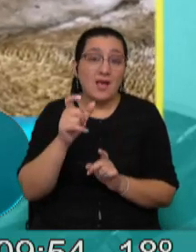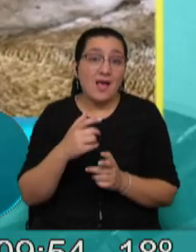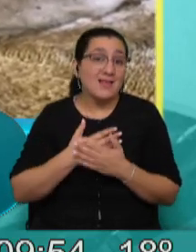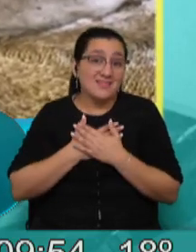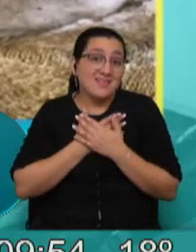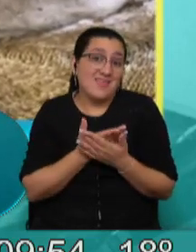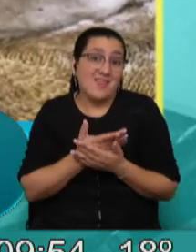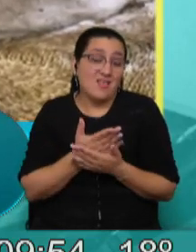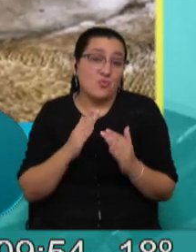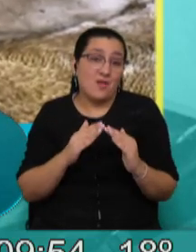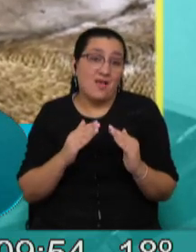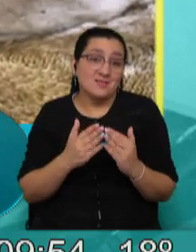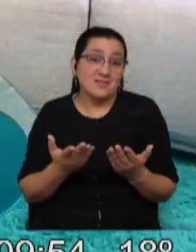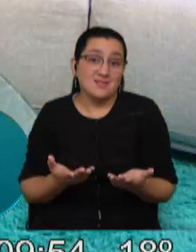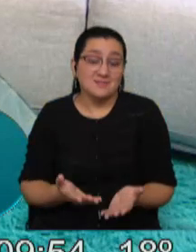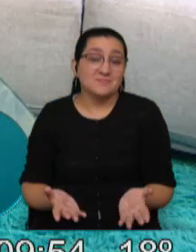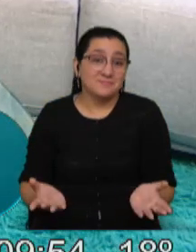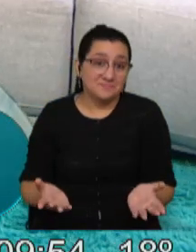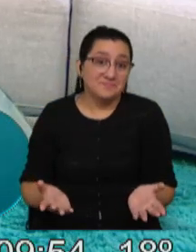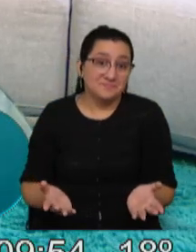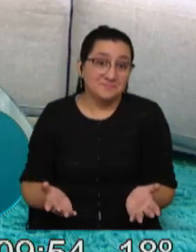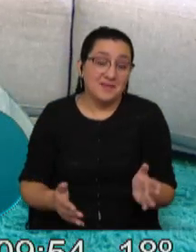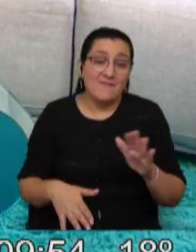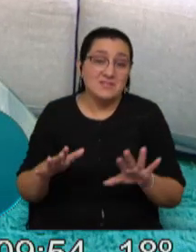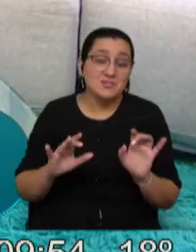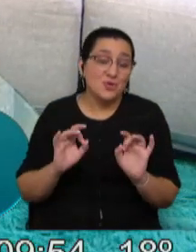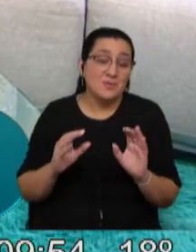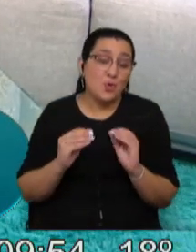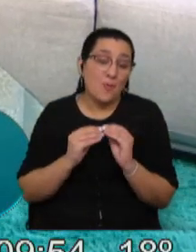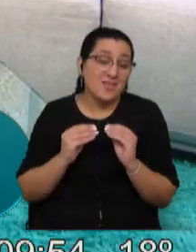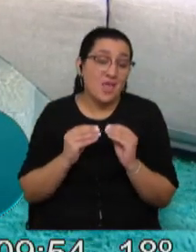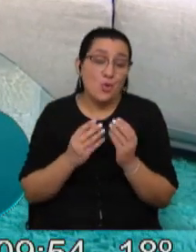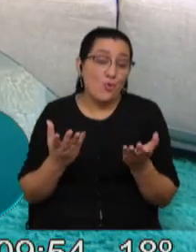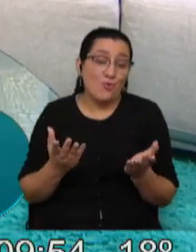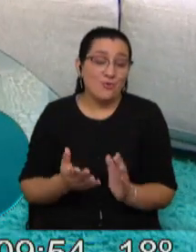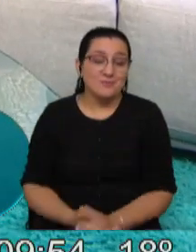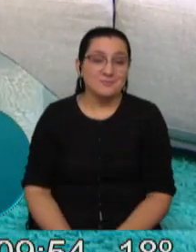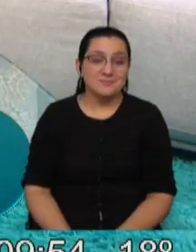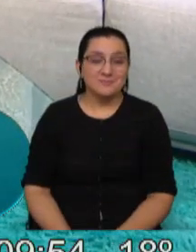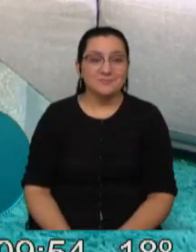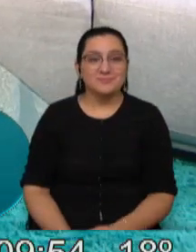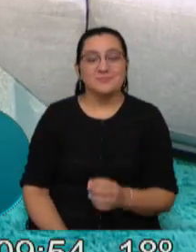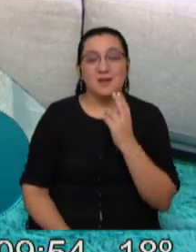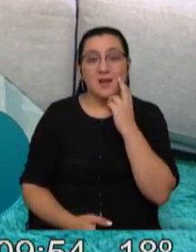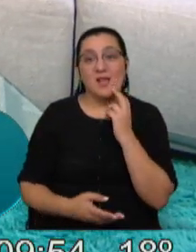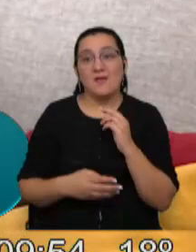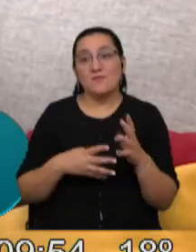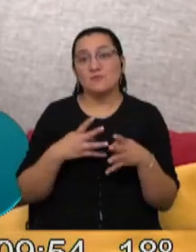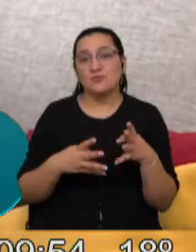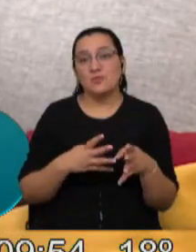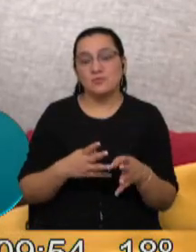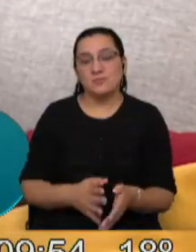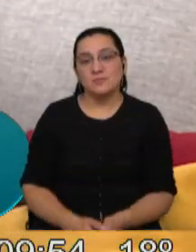Ay, qué pobre. Sí, sí, bueno. Hay que decirlo, sí. Y hay que, es triste, claro. Pero parte de la función de para las mascotas. Para que alguien te quiera